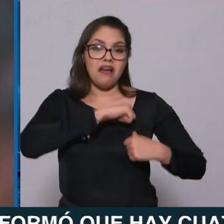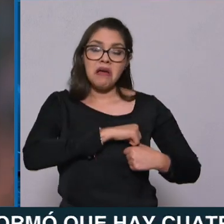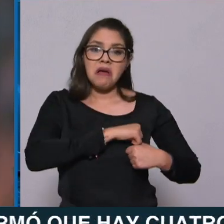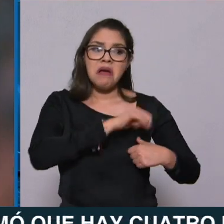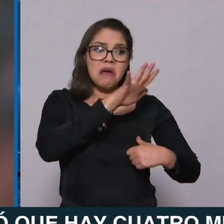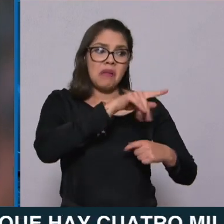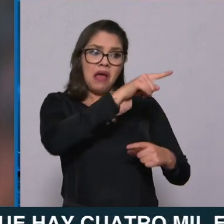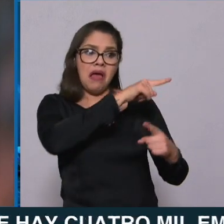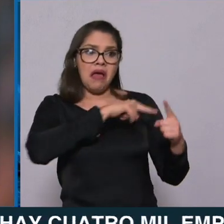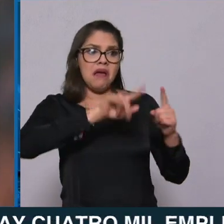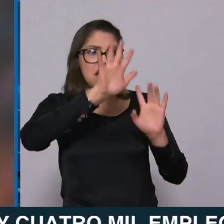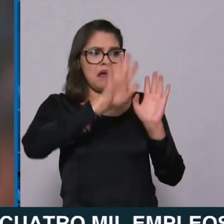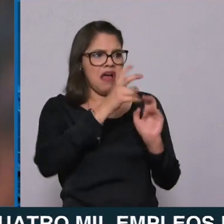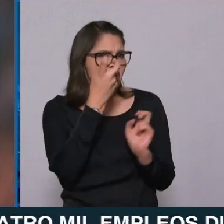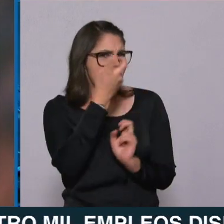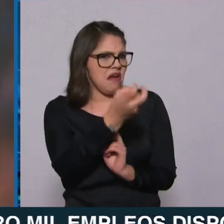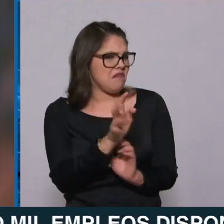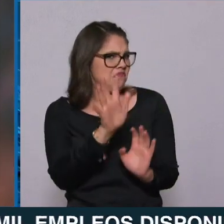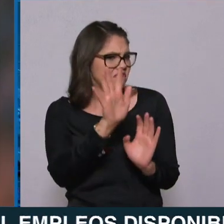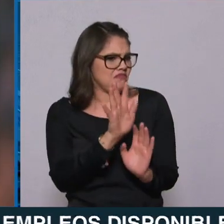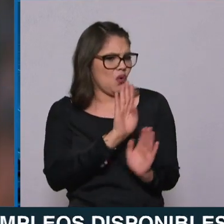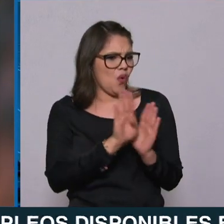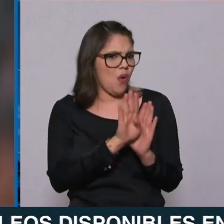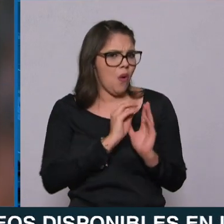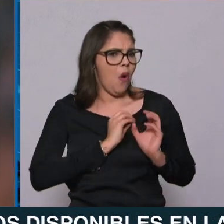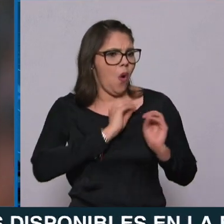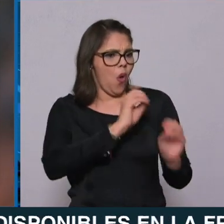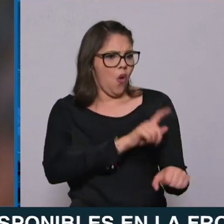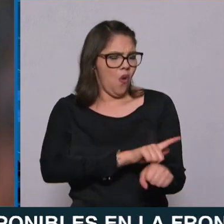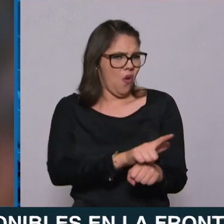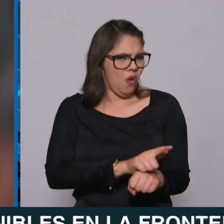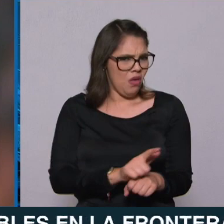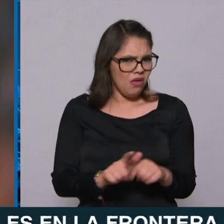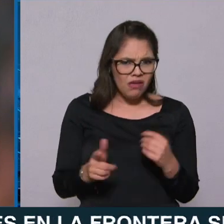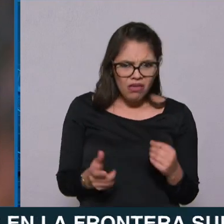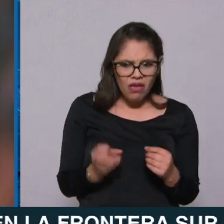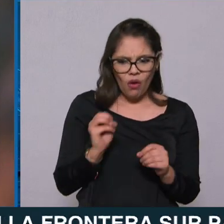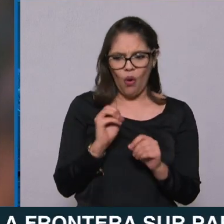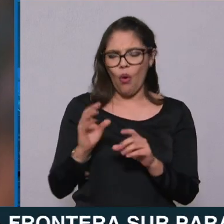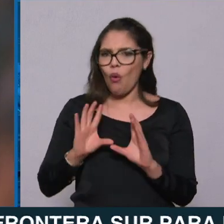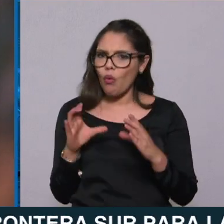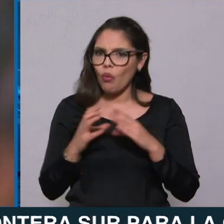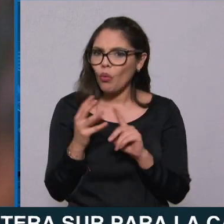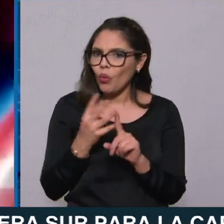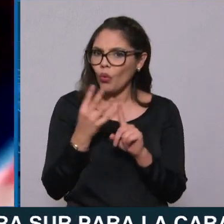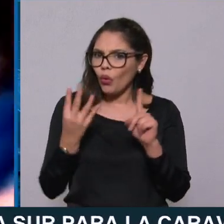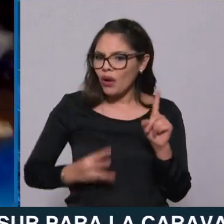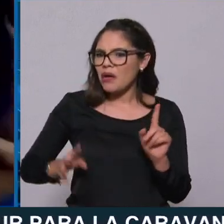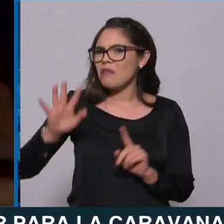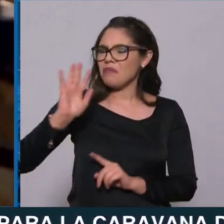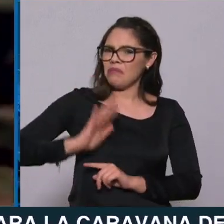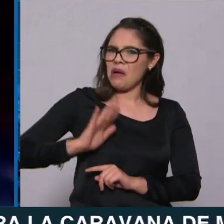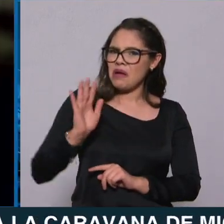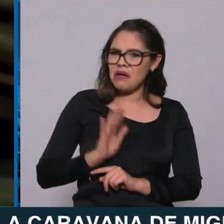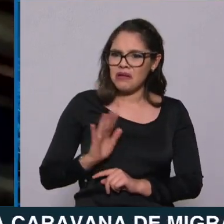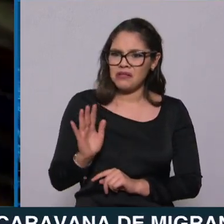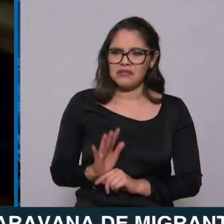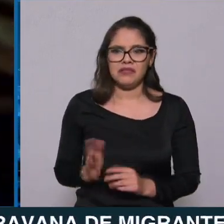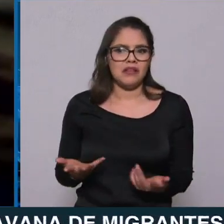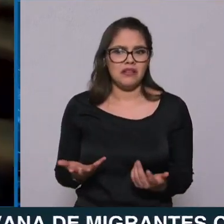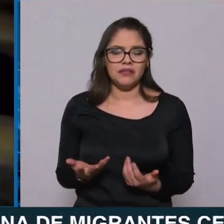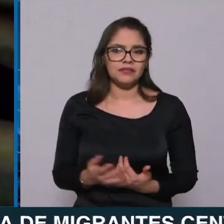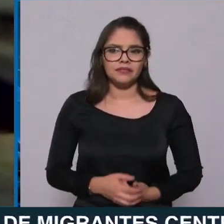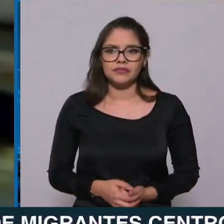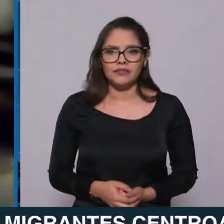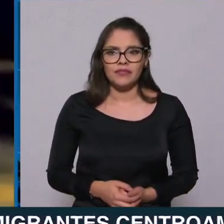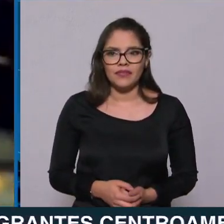en materia política, en hacer las leyes y tal. Creo que tiene que ver con un tema de homofobia del servidor